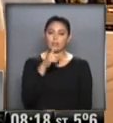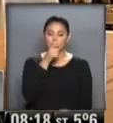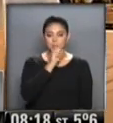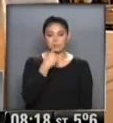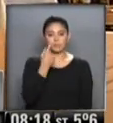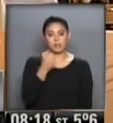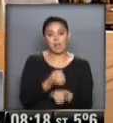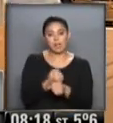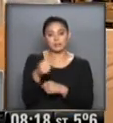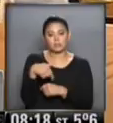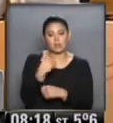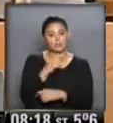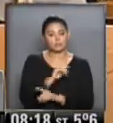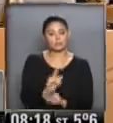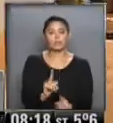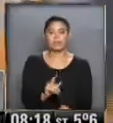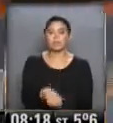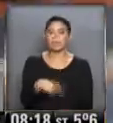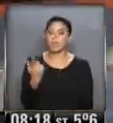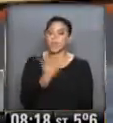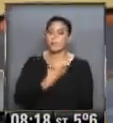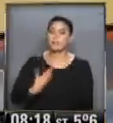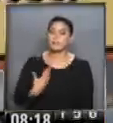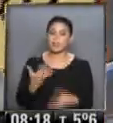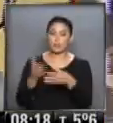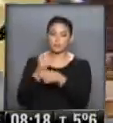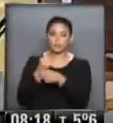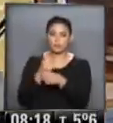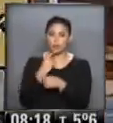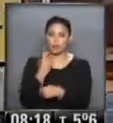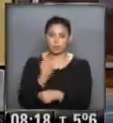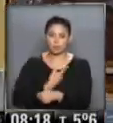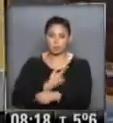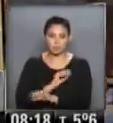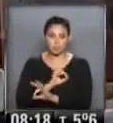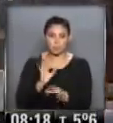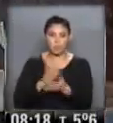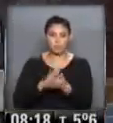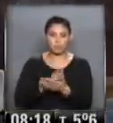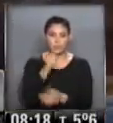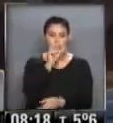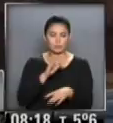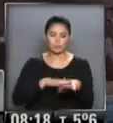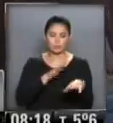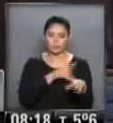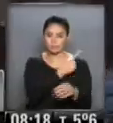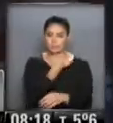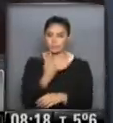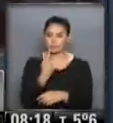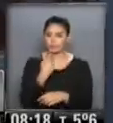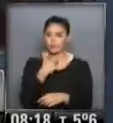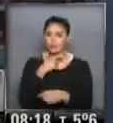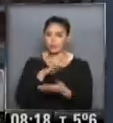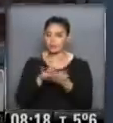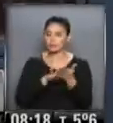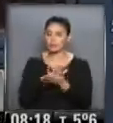no. Y Andrés Toledo, el presidente de la cooperativa, tampoco nos ha verbalizado algo en ese sentido. No se han